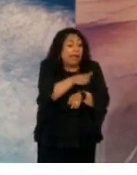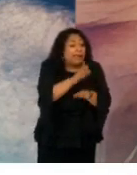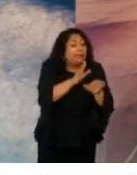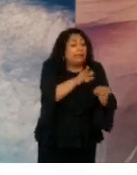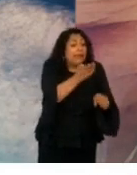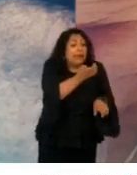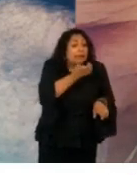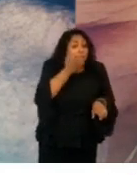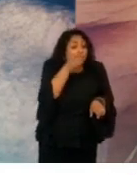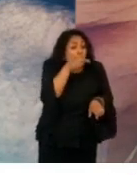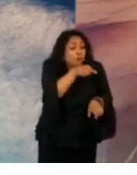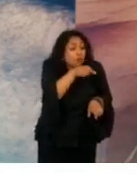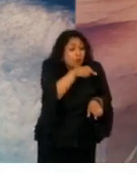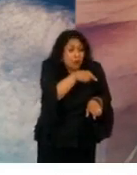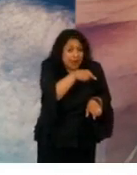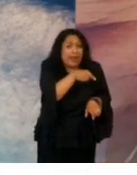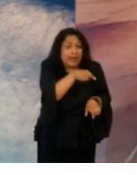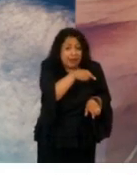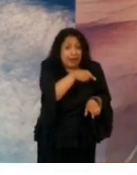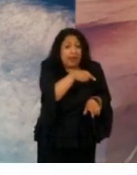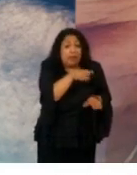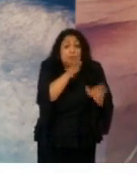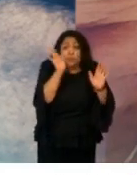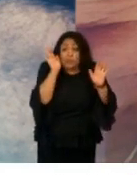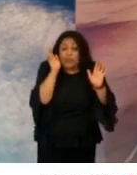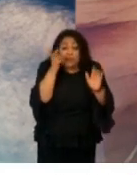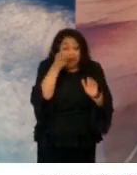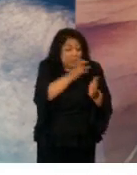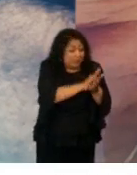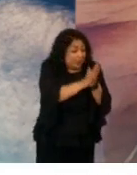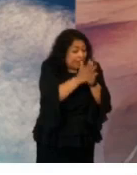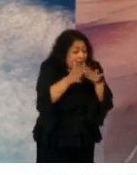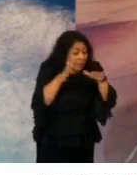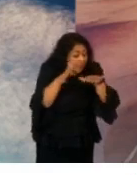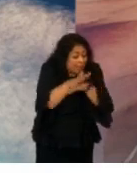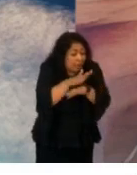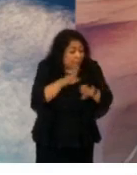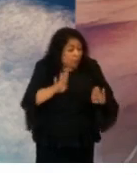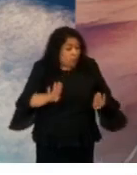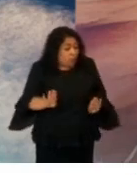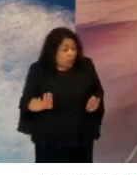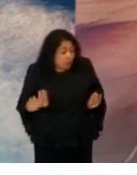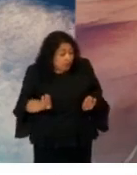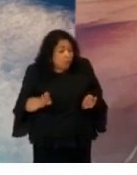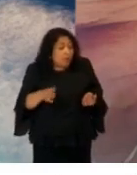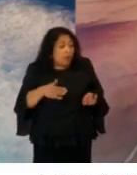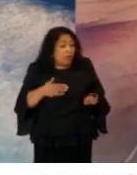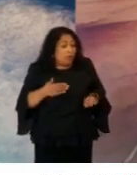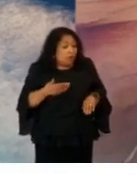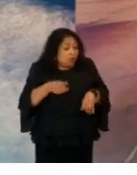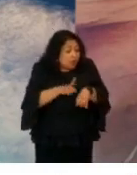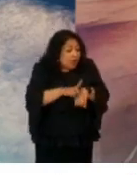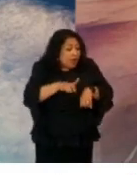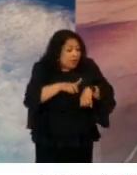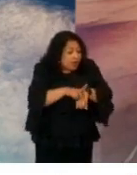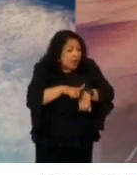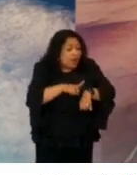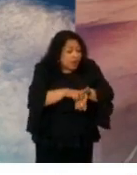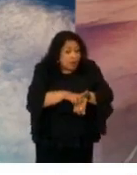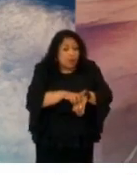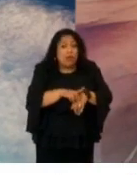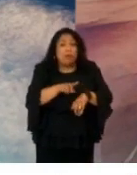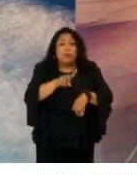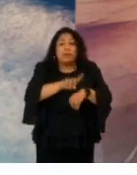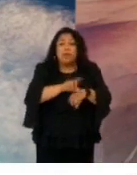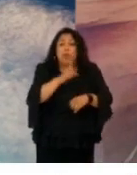grupo es la escuela. Entonces, si no logramos esa transformación de comportamiento cotidiano, porque eso es día uno, levanten